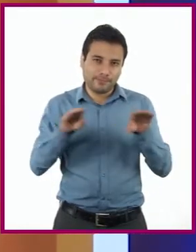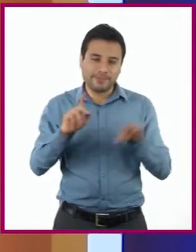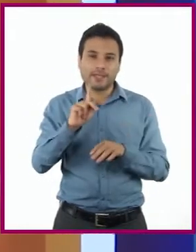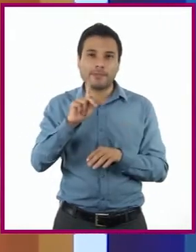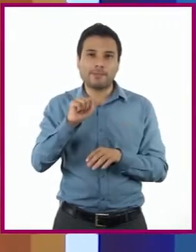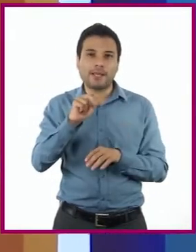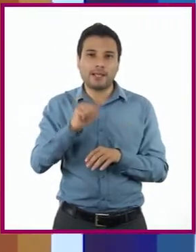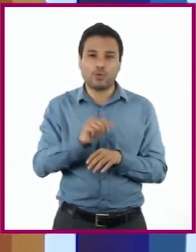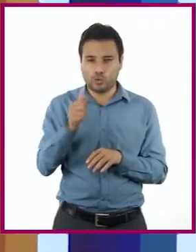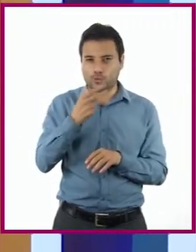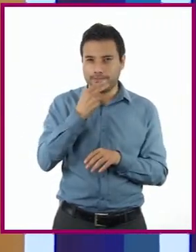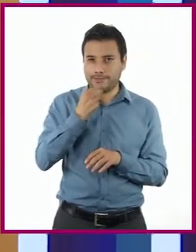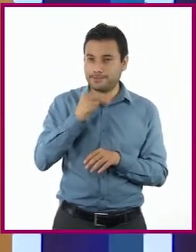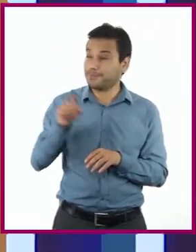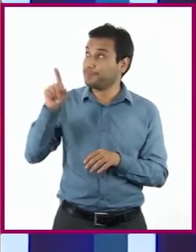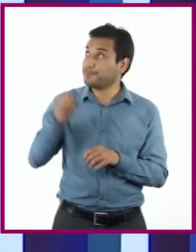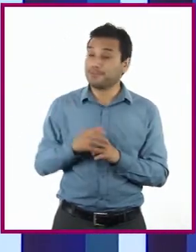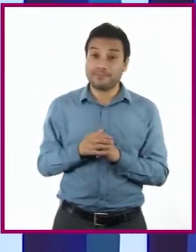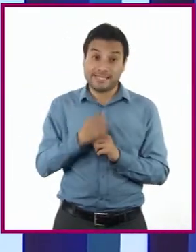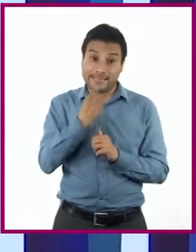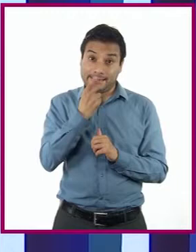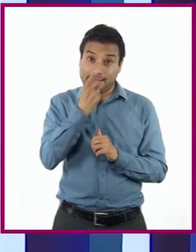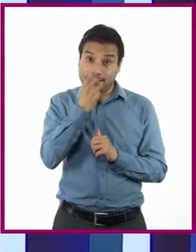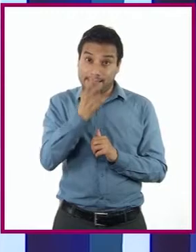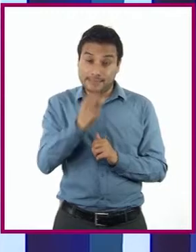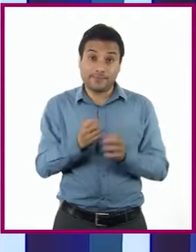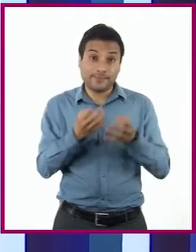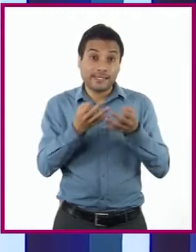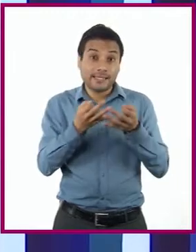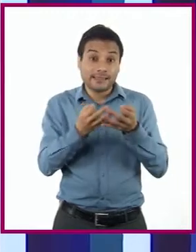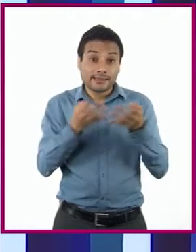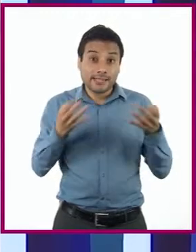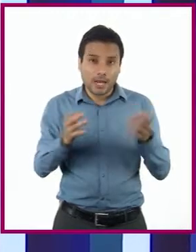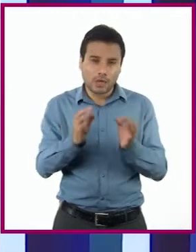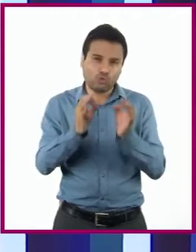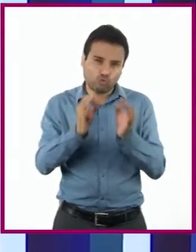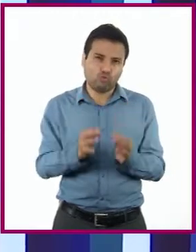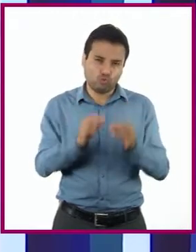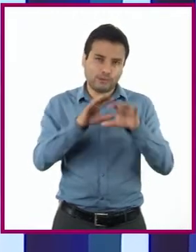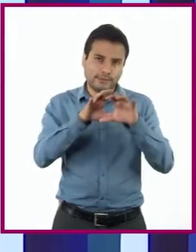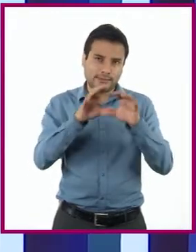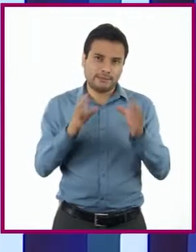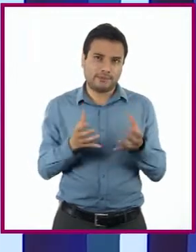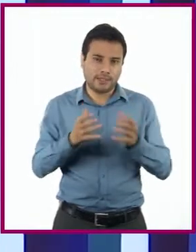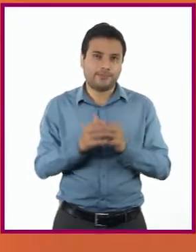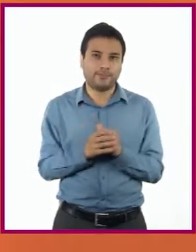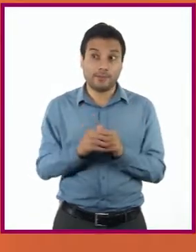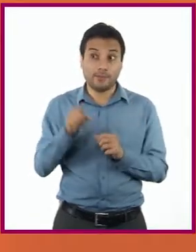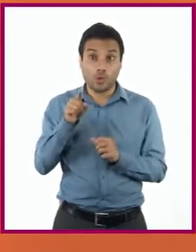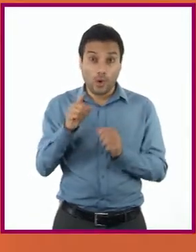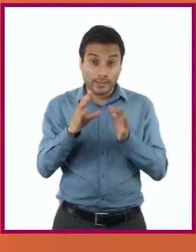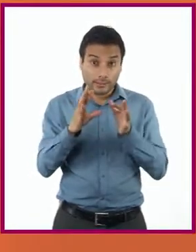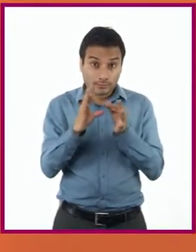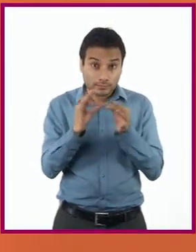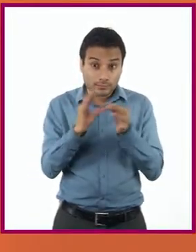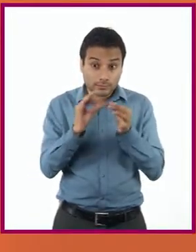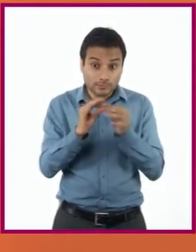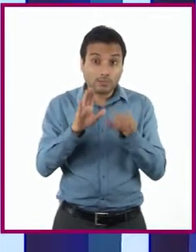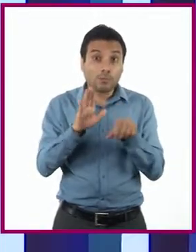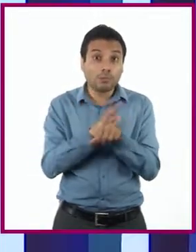mencionar a Platón, quien aseguraba que la Tierra era una esfera, aunque no ofreció ninguna justificación para